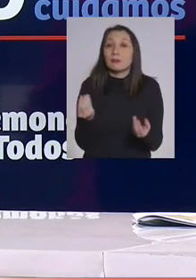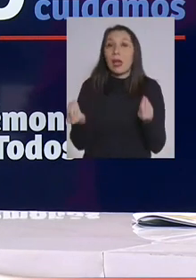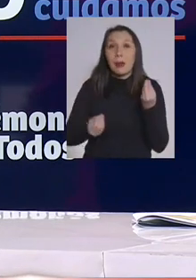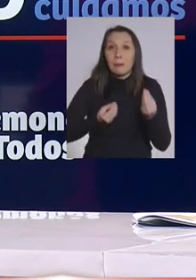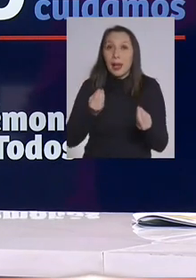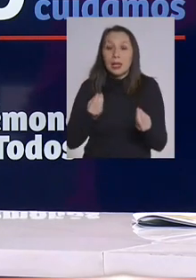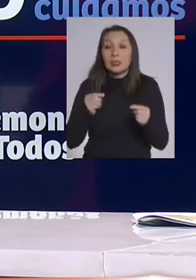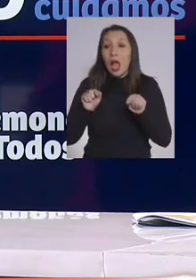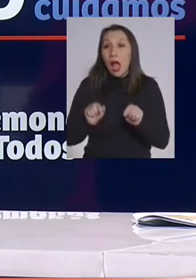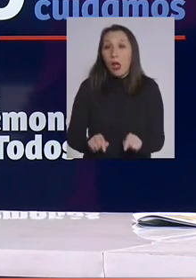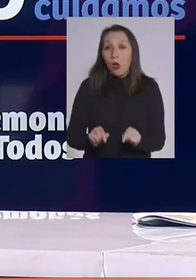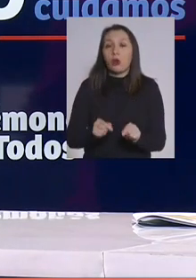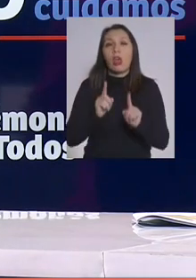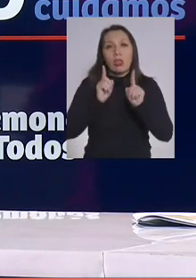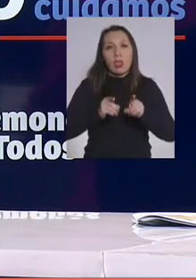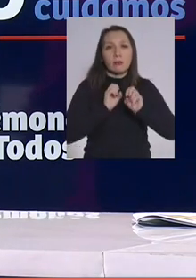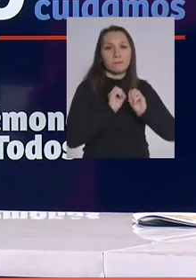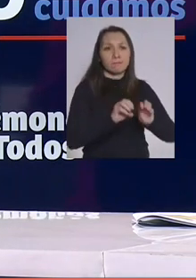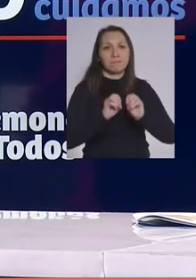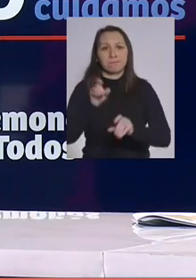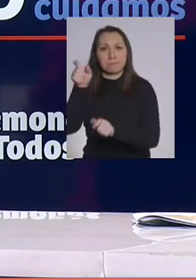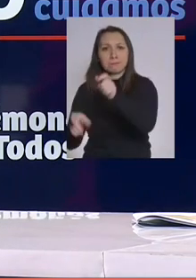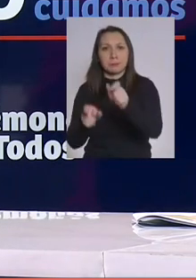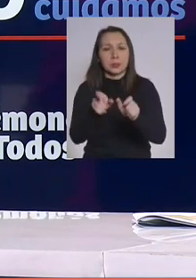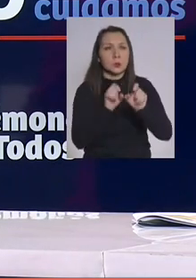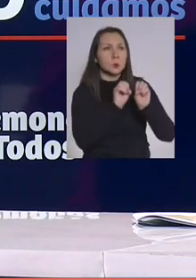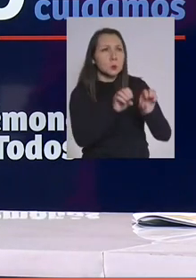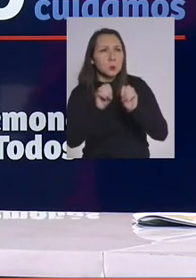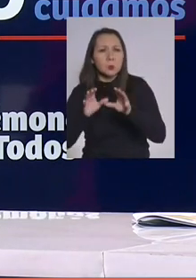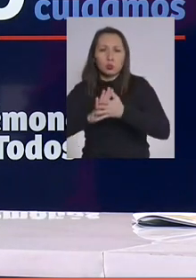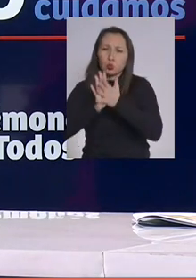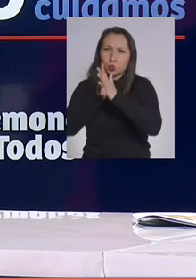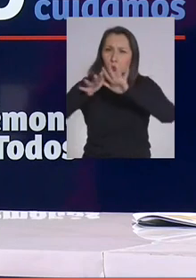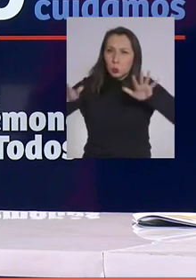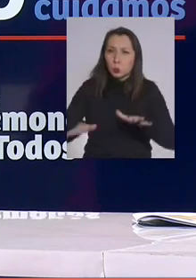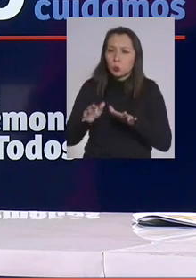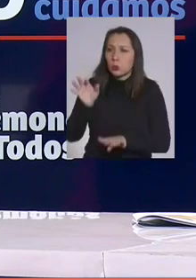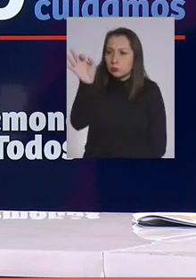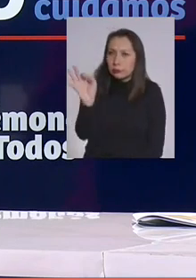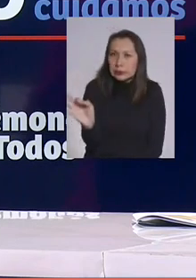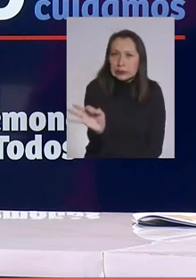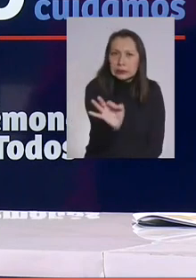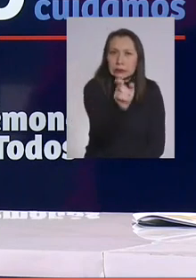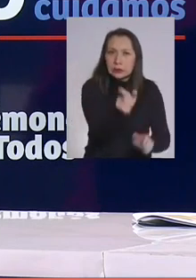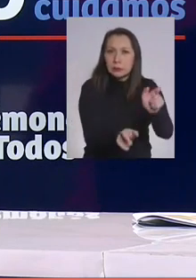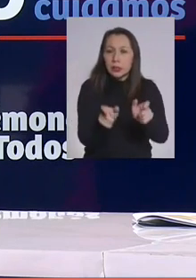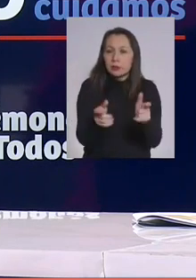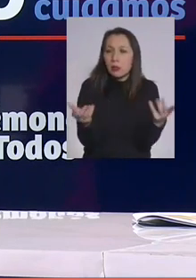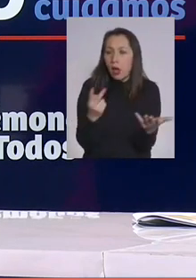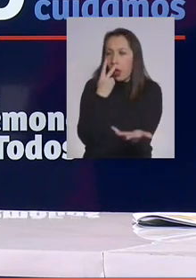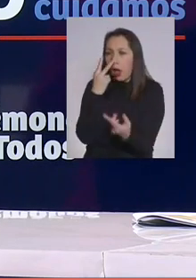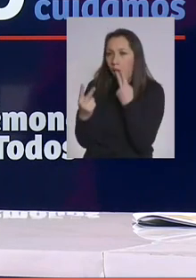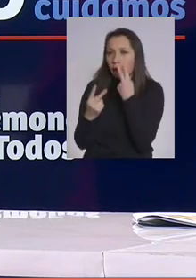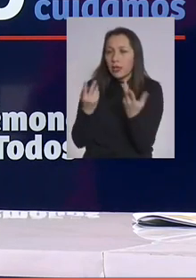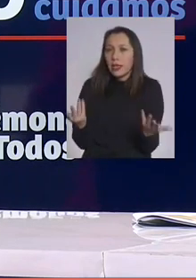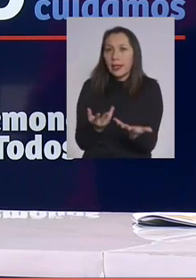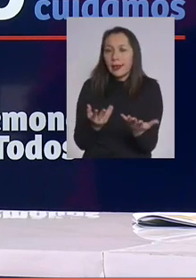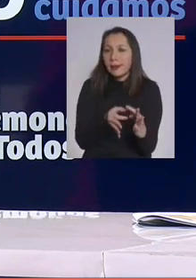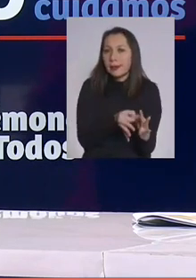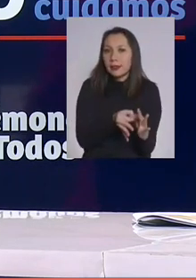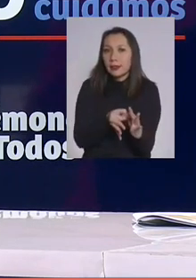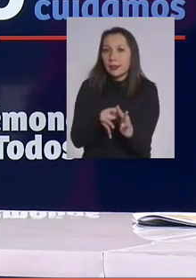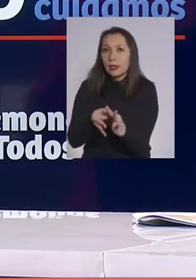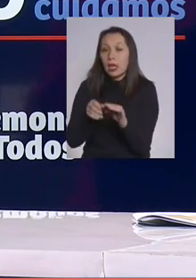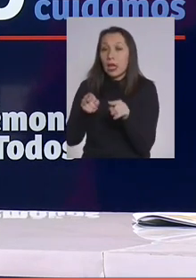es educar a la población y hacer todo el esfuerzo posible para ver que